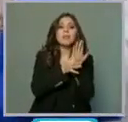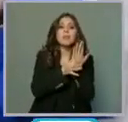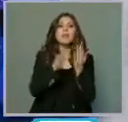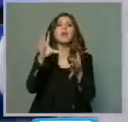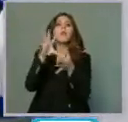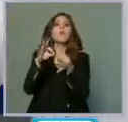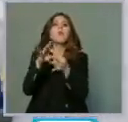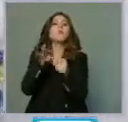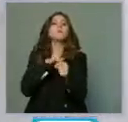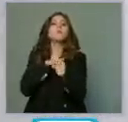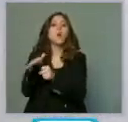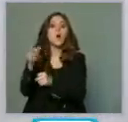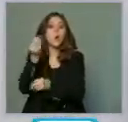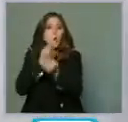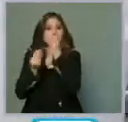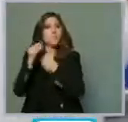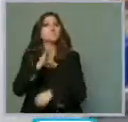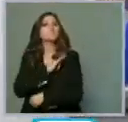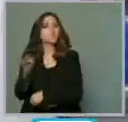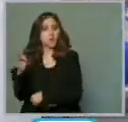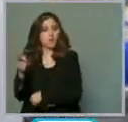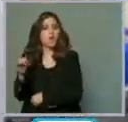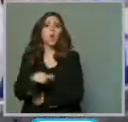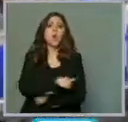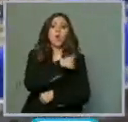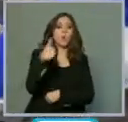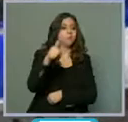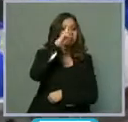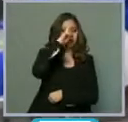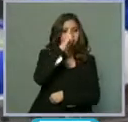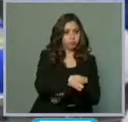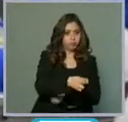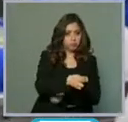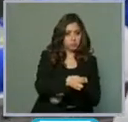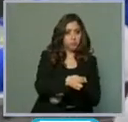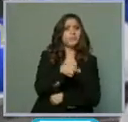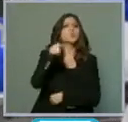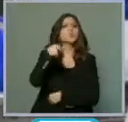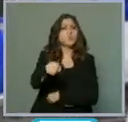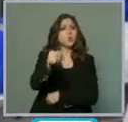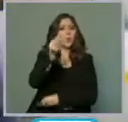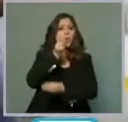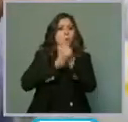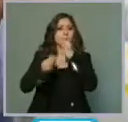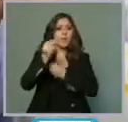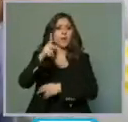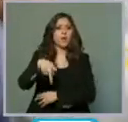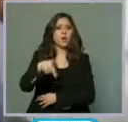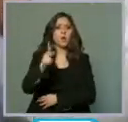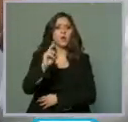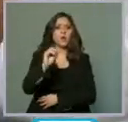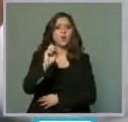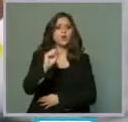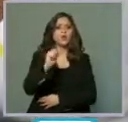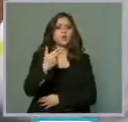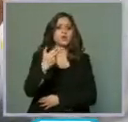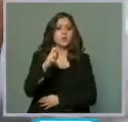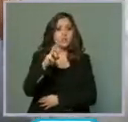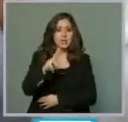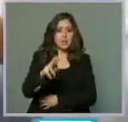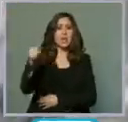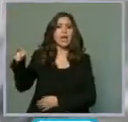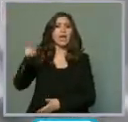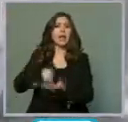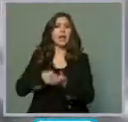qué alimentos no son permisibles. E insisto, ¿no? Cuando tú compras un alimento kosher, está avalado por una empresa